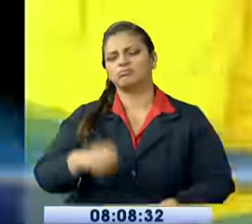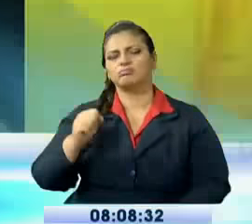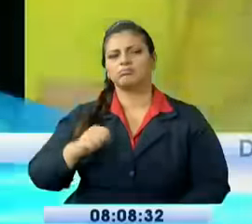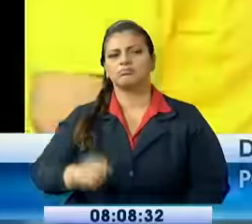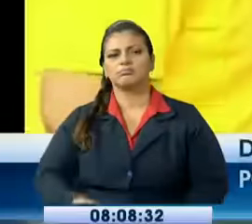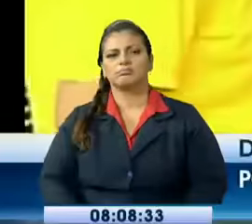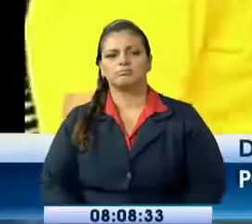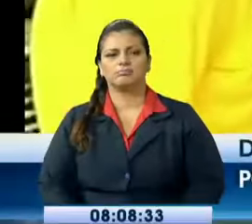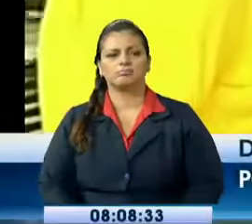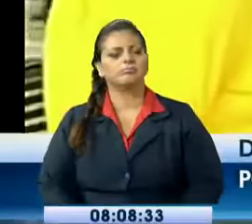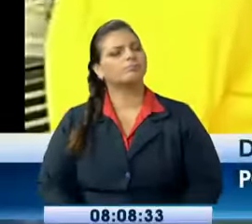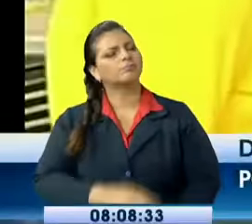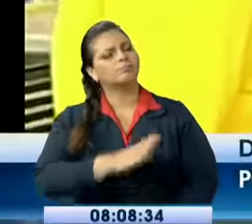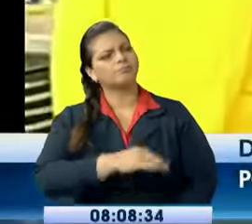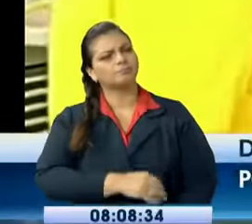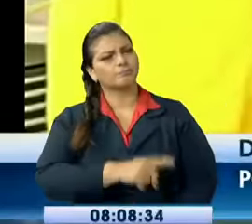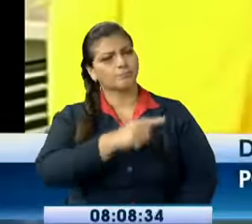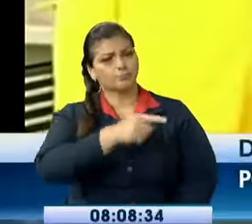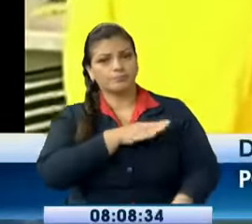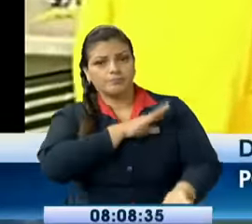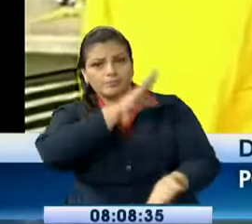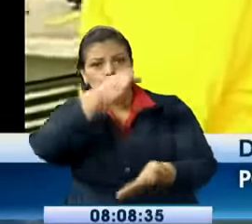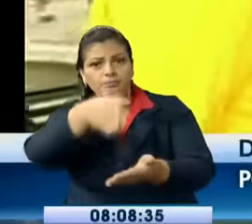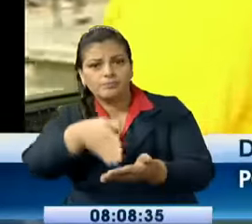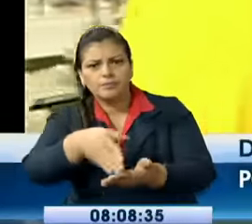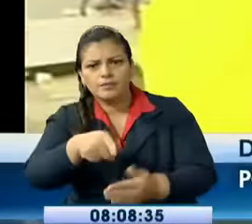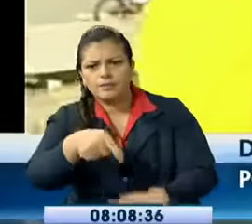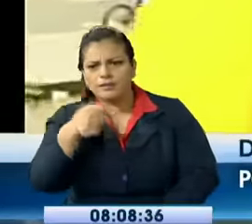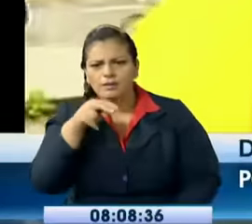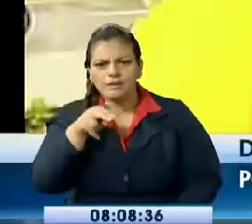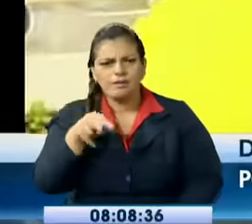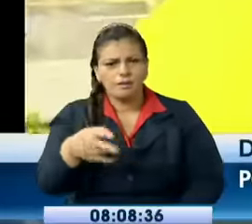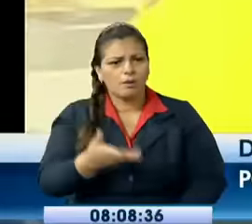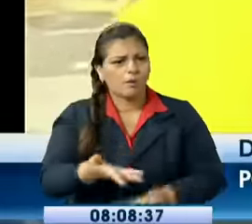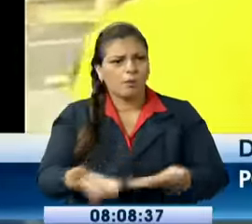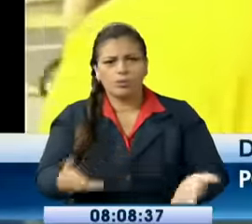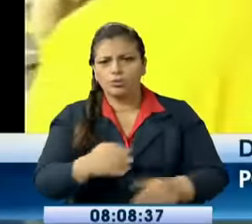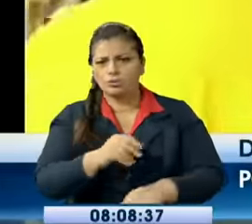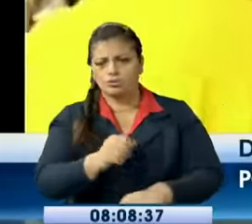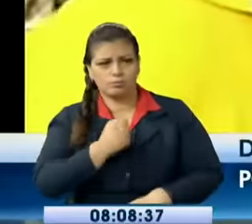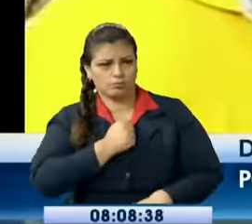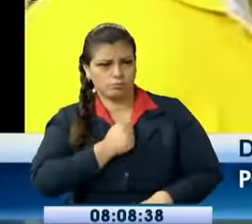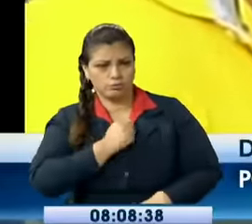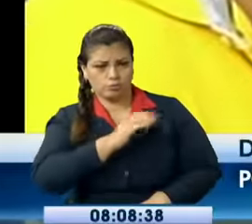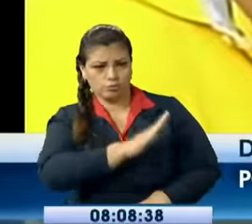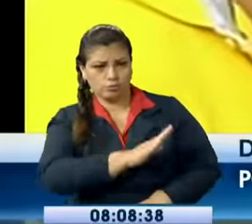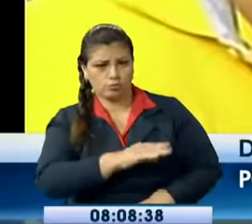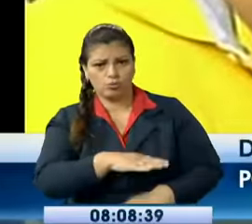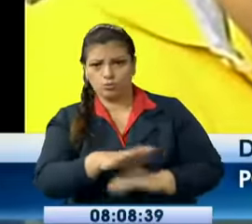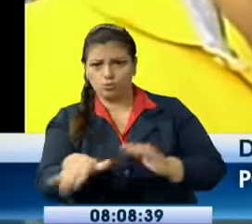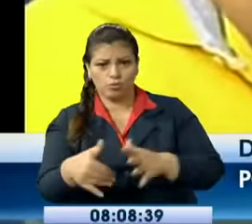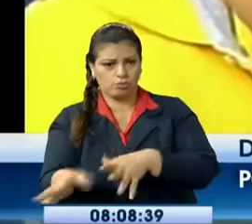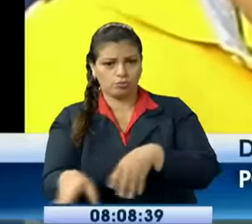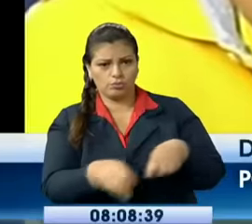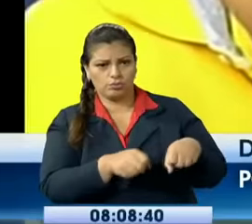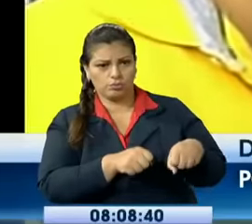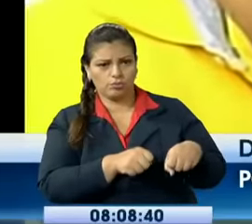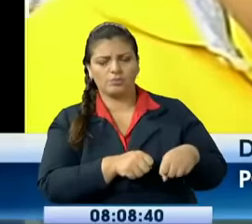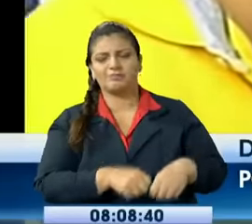o creen que de pronto hubo ya saqueos? Sí, ya hubo saqueos porque ya días atrás pude ingresar y todo